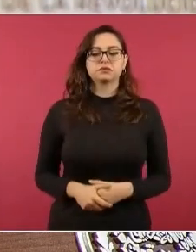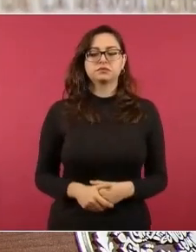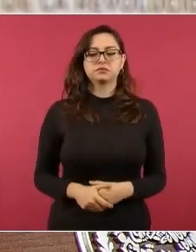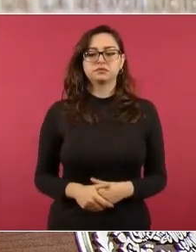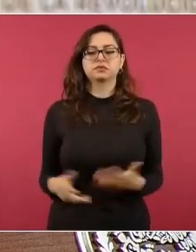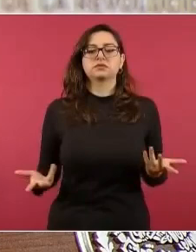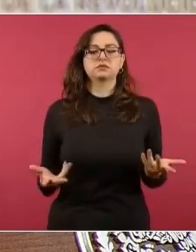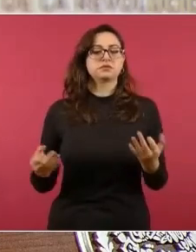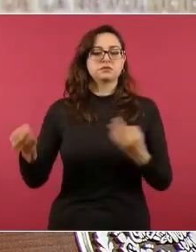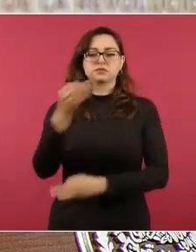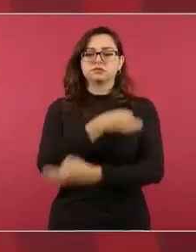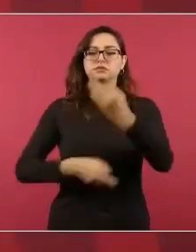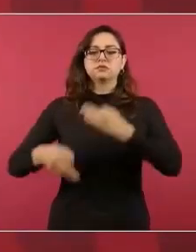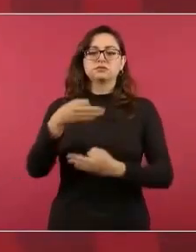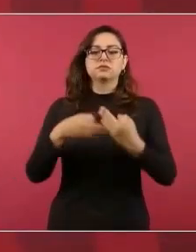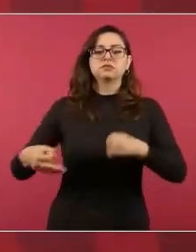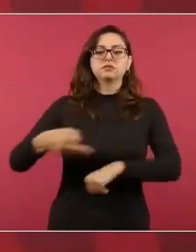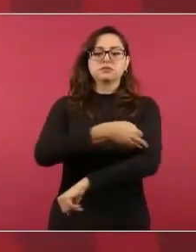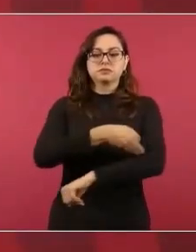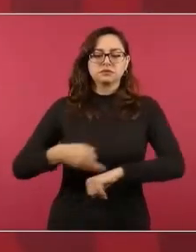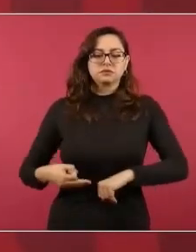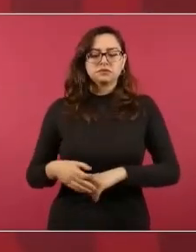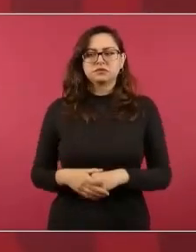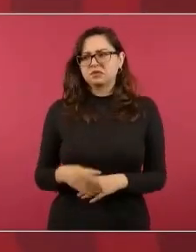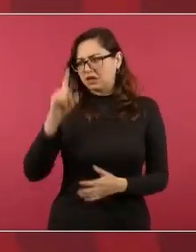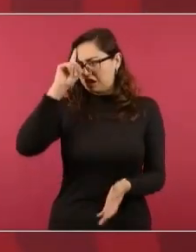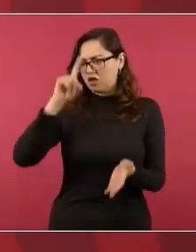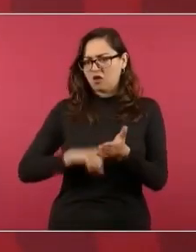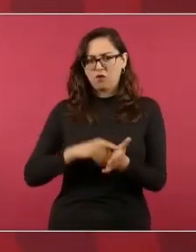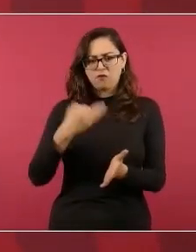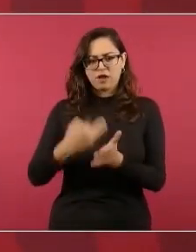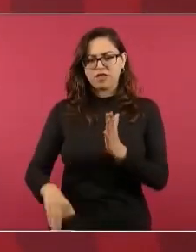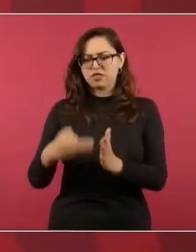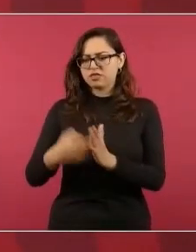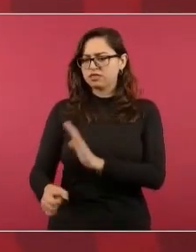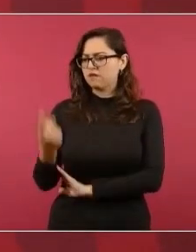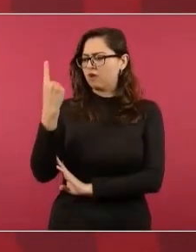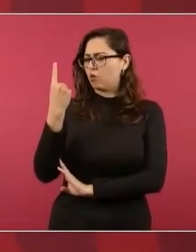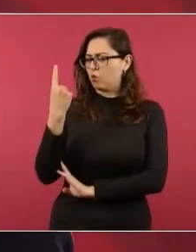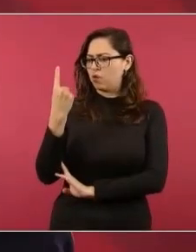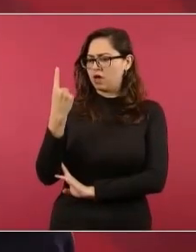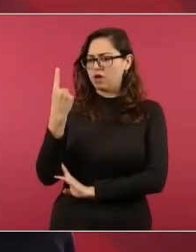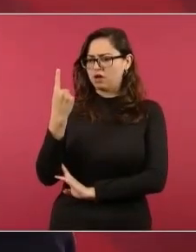a todos los familiares. Creo que quedaba una familia sin apoyo.